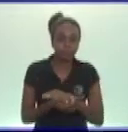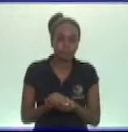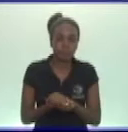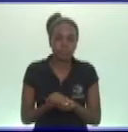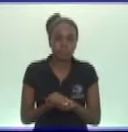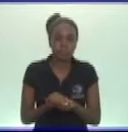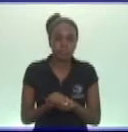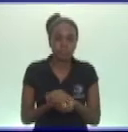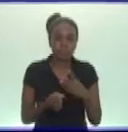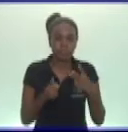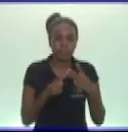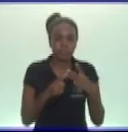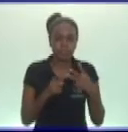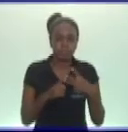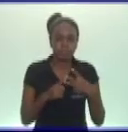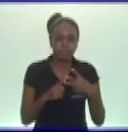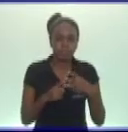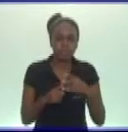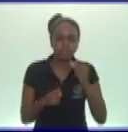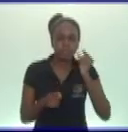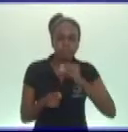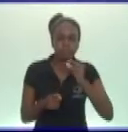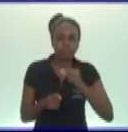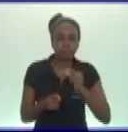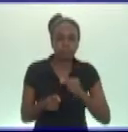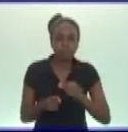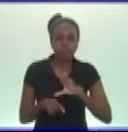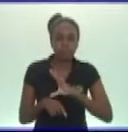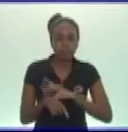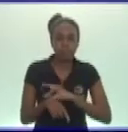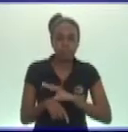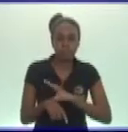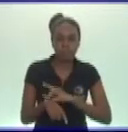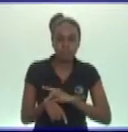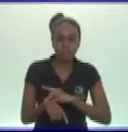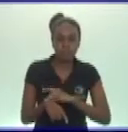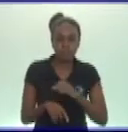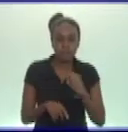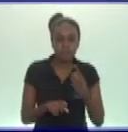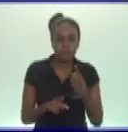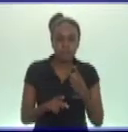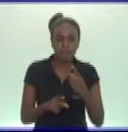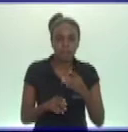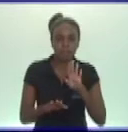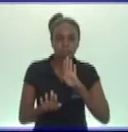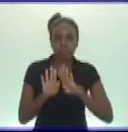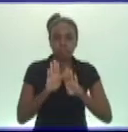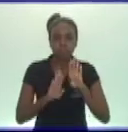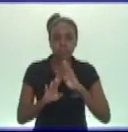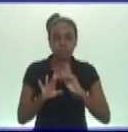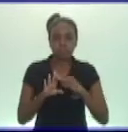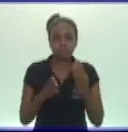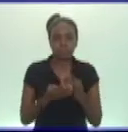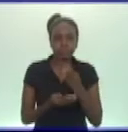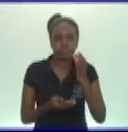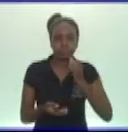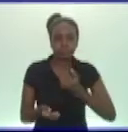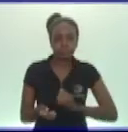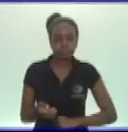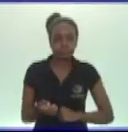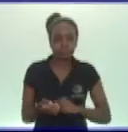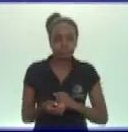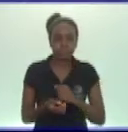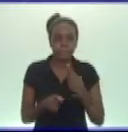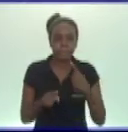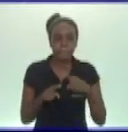sumisa, una mujer débil, enfermiza, intenta defender a su hijo, pero finalmente termina bajo las órdenes